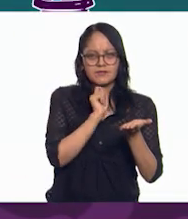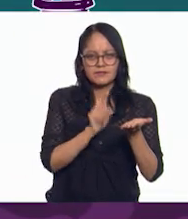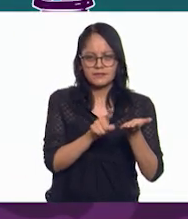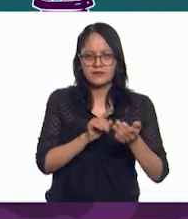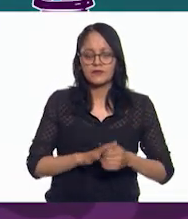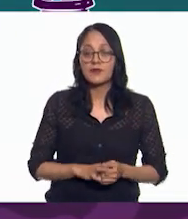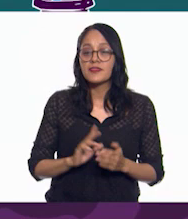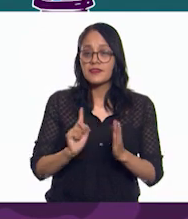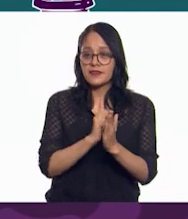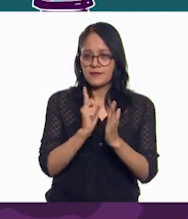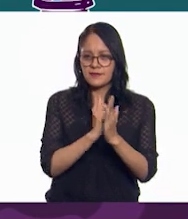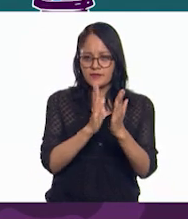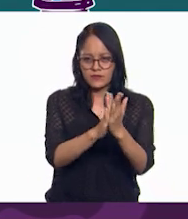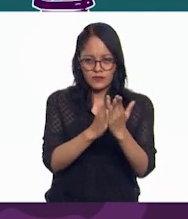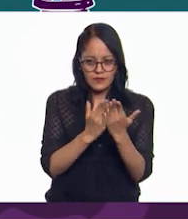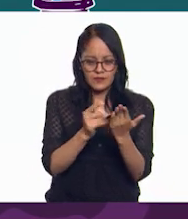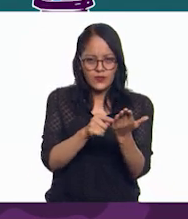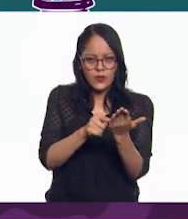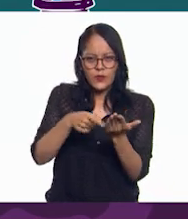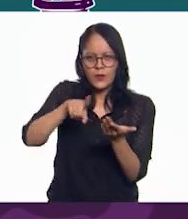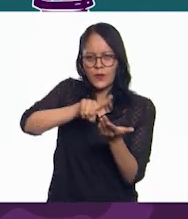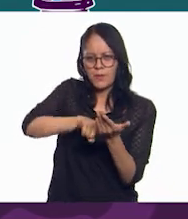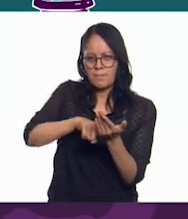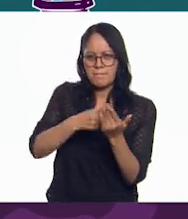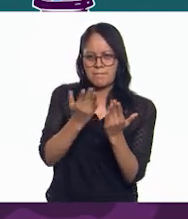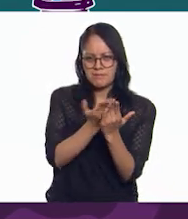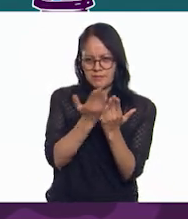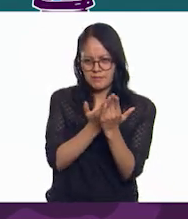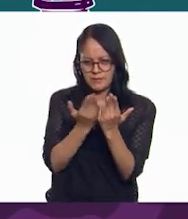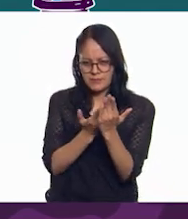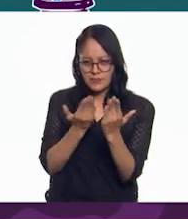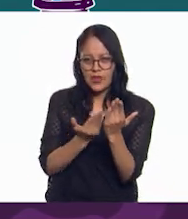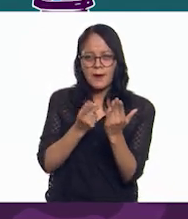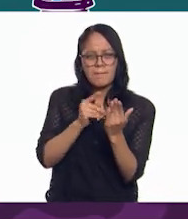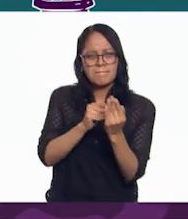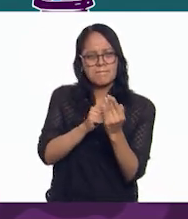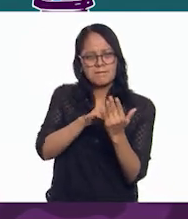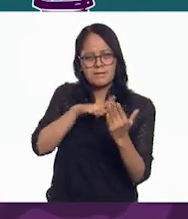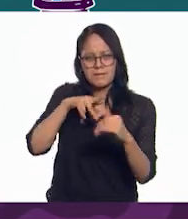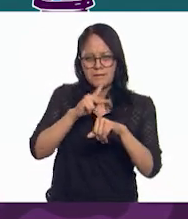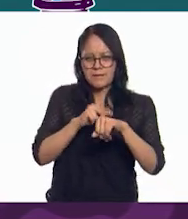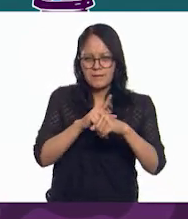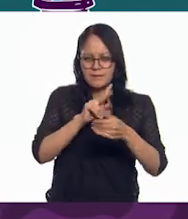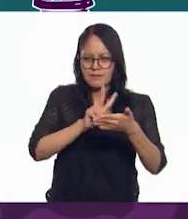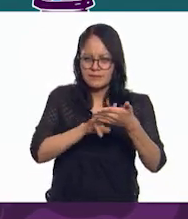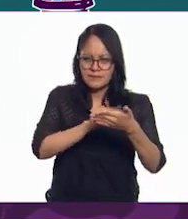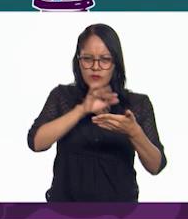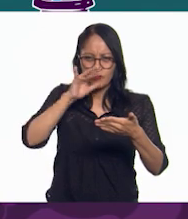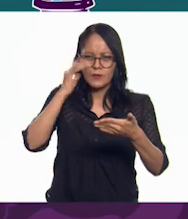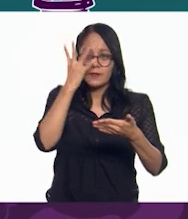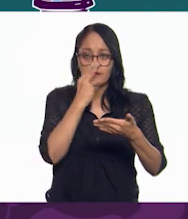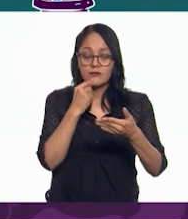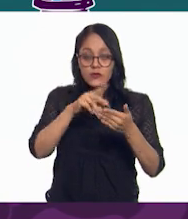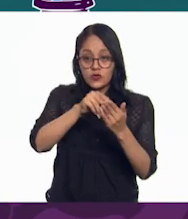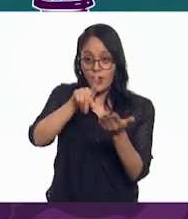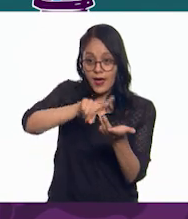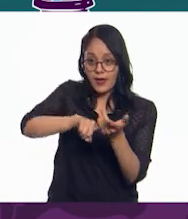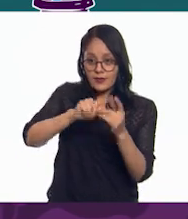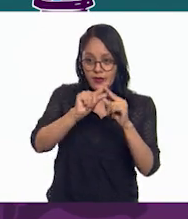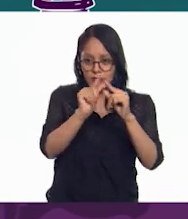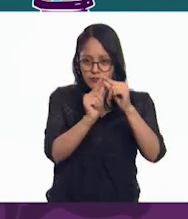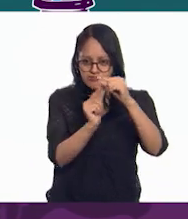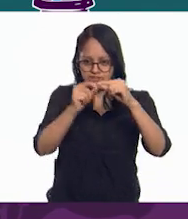Diccionario, una mano de tus 1000 manos, una de tus 1000 esmeraldas, una sola gota de tus